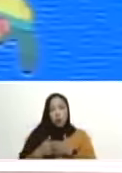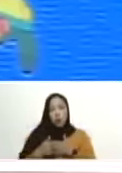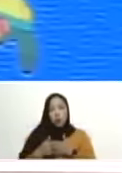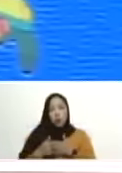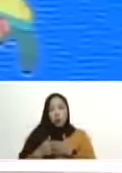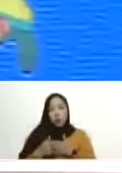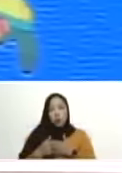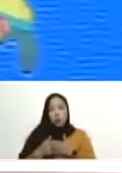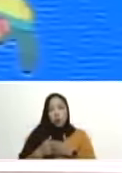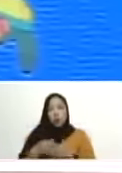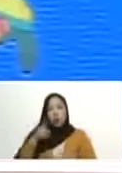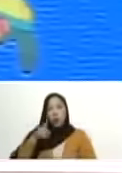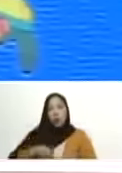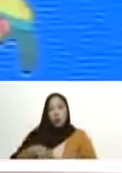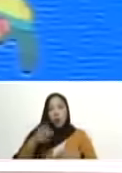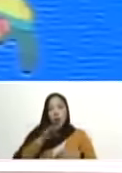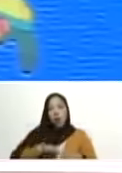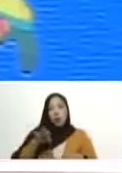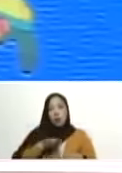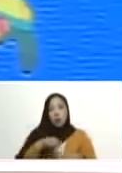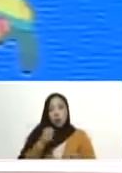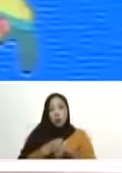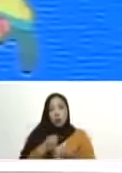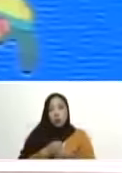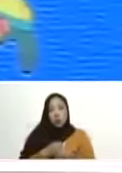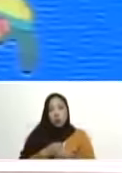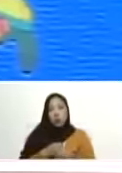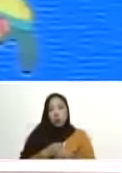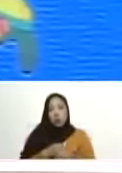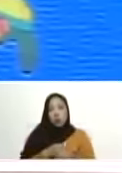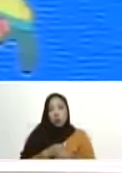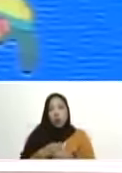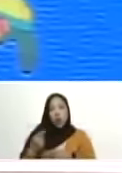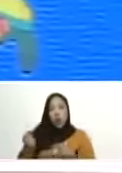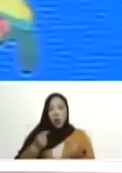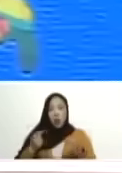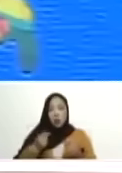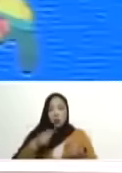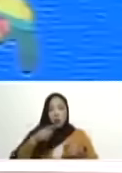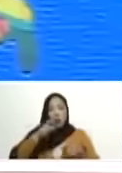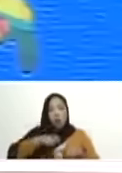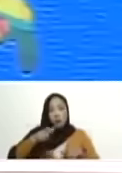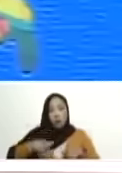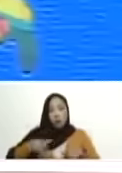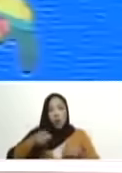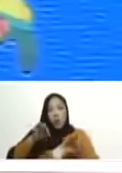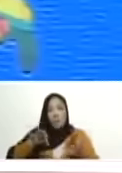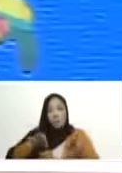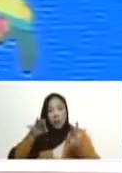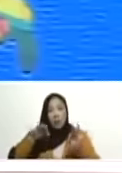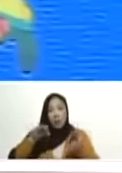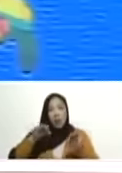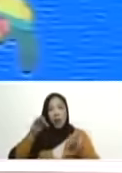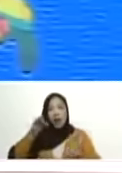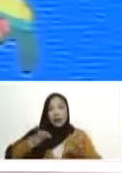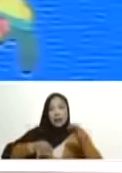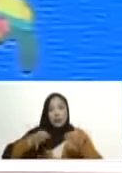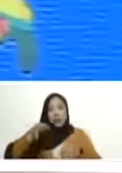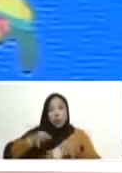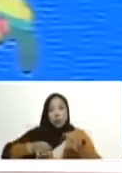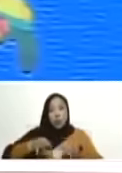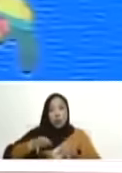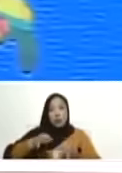artículo 71 de la Constitución dice: las materias de especial trascendencia nacional podrán